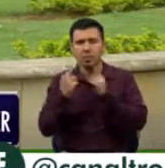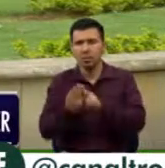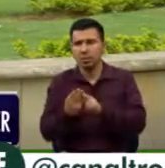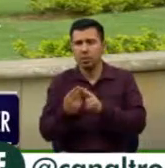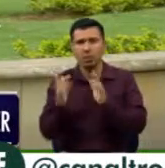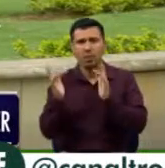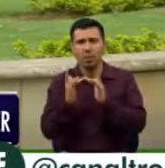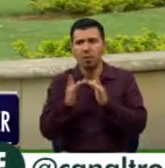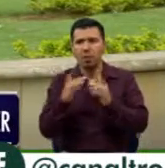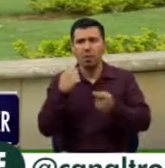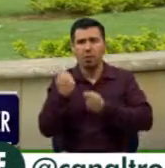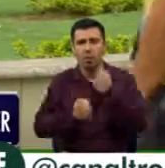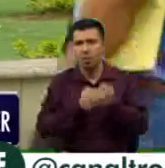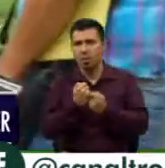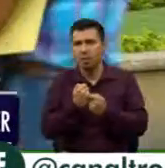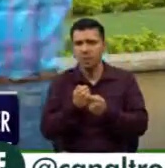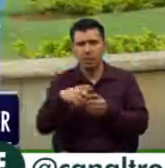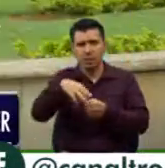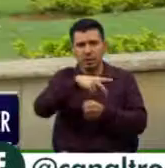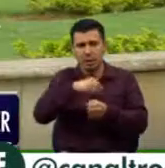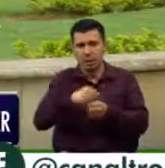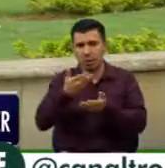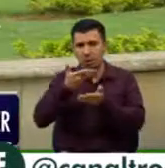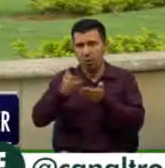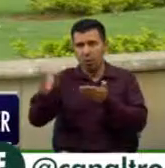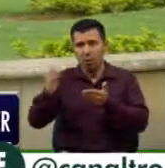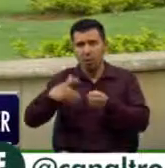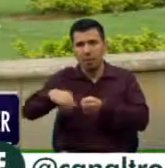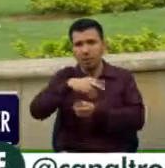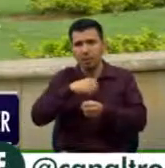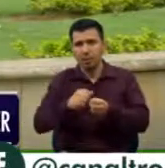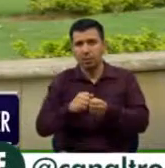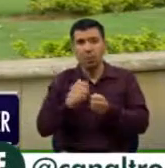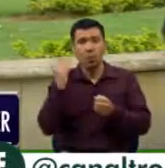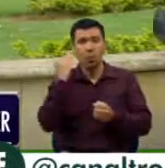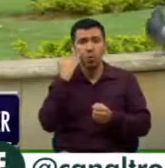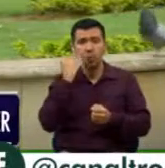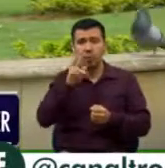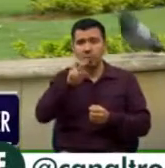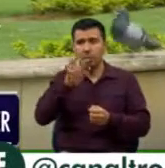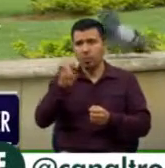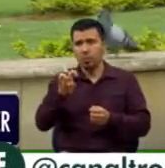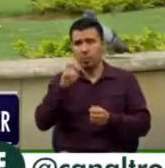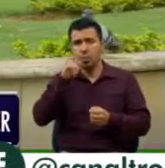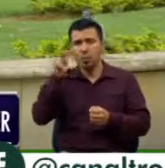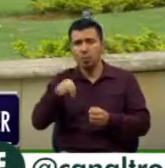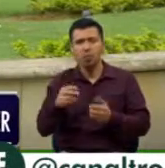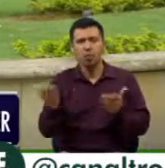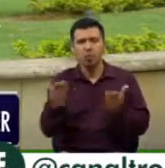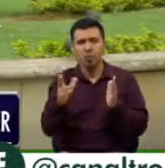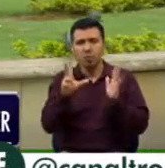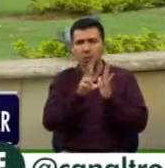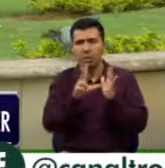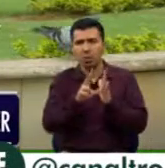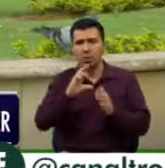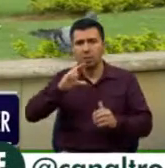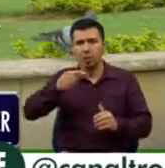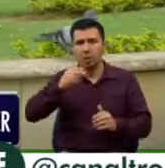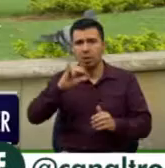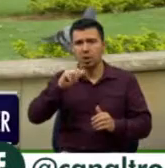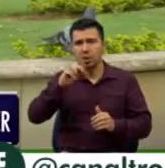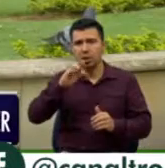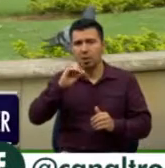Santander Compra Santander se efectuará el día 29 de junio en el Hotel Chicamocha. Se espera la participación